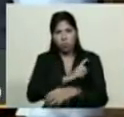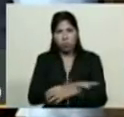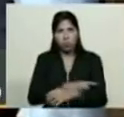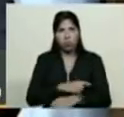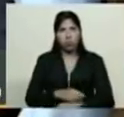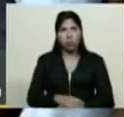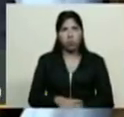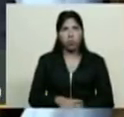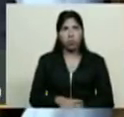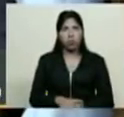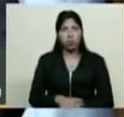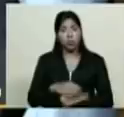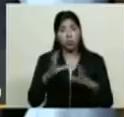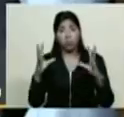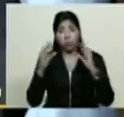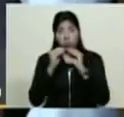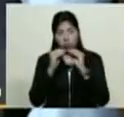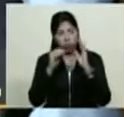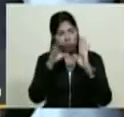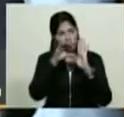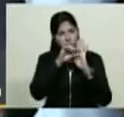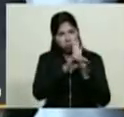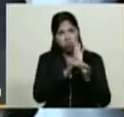establece el artículo